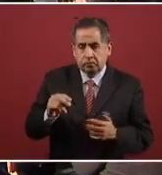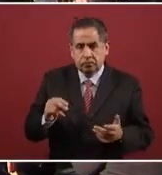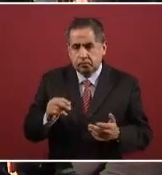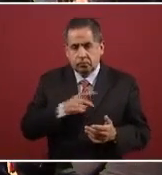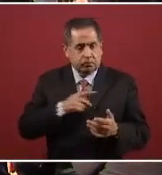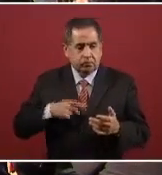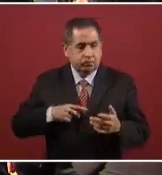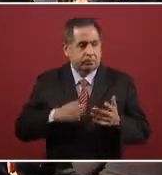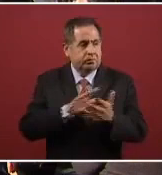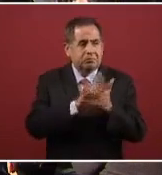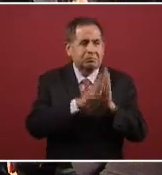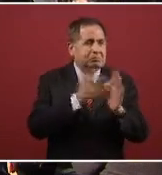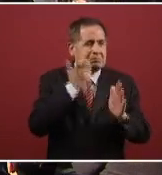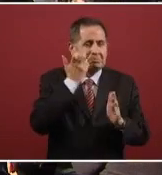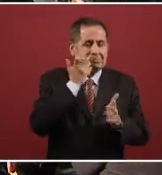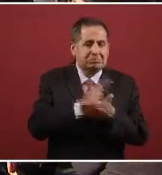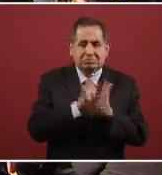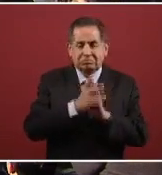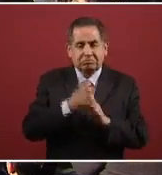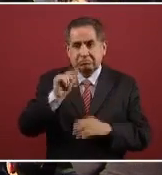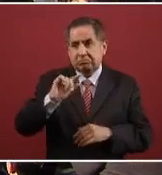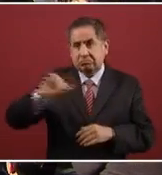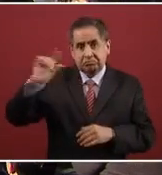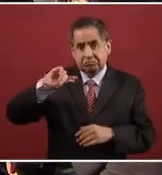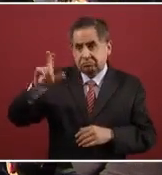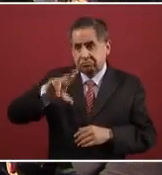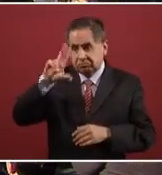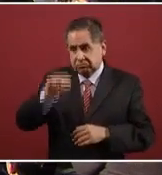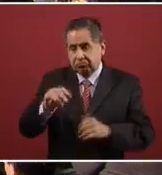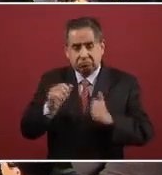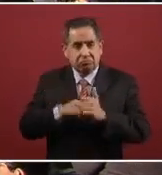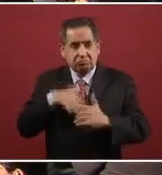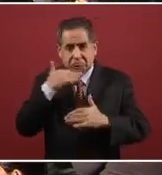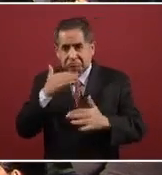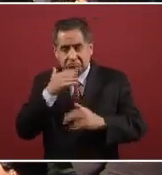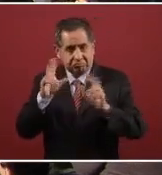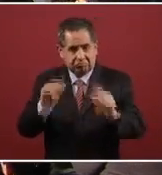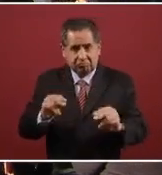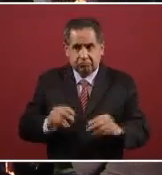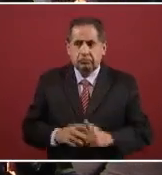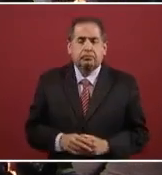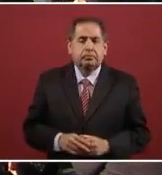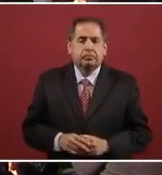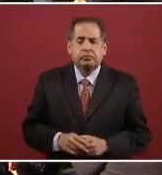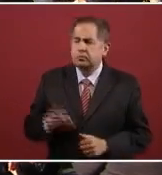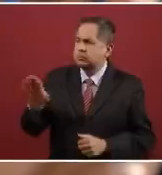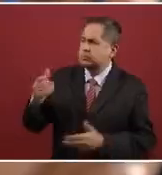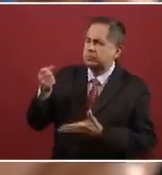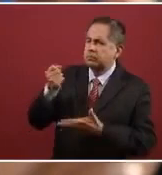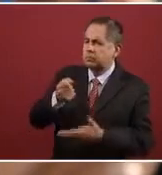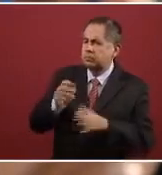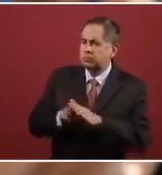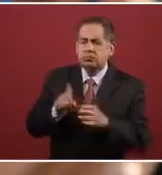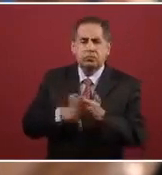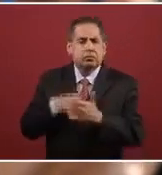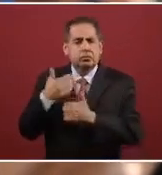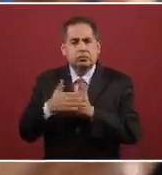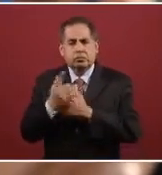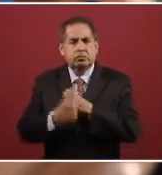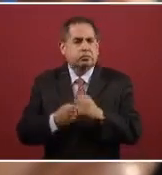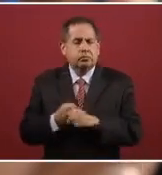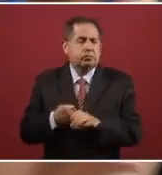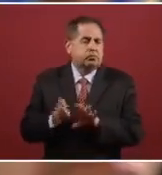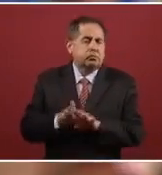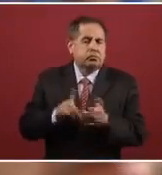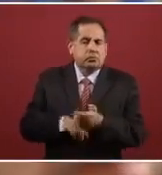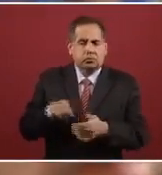haya complicidad de autoridades con la delincuencia. ¿Y cómo quedaría el presupuesto justo para el próximo año?